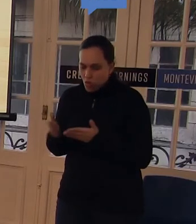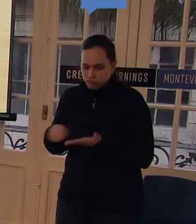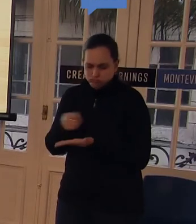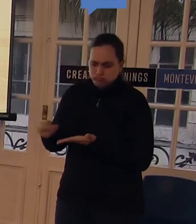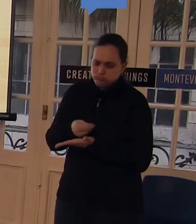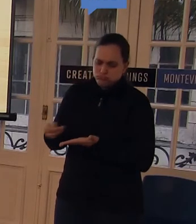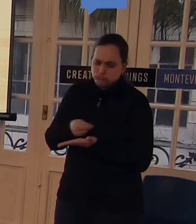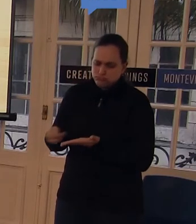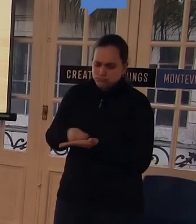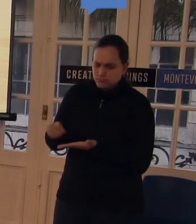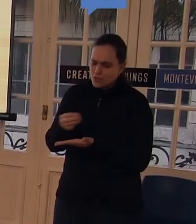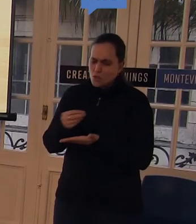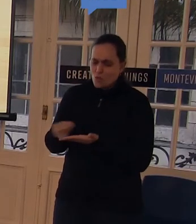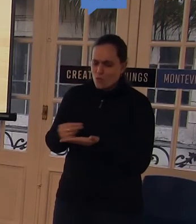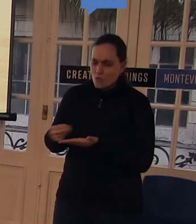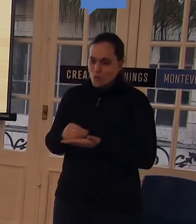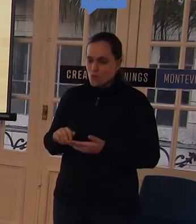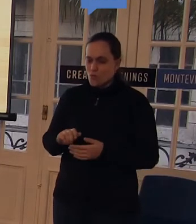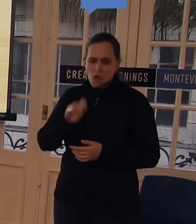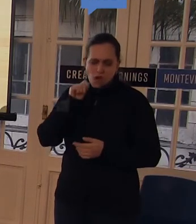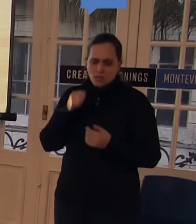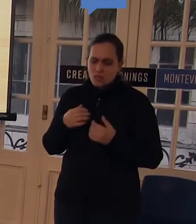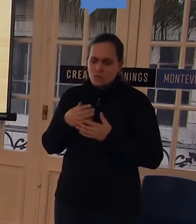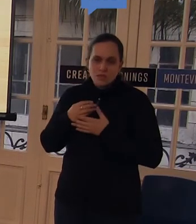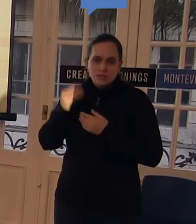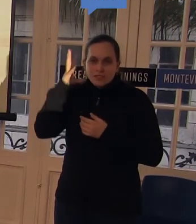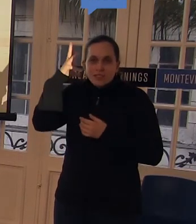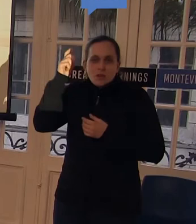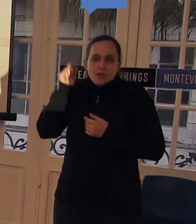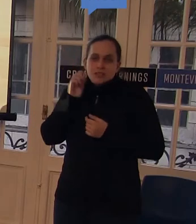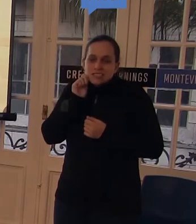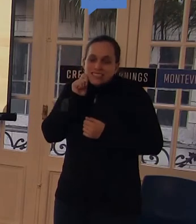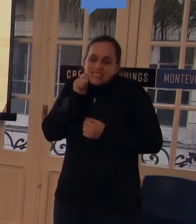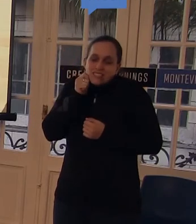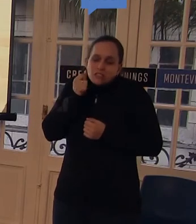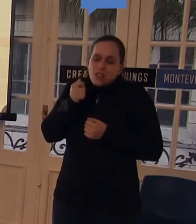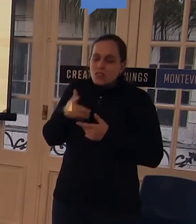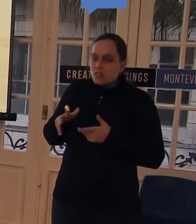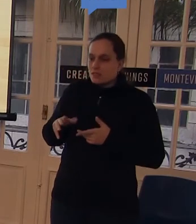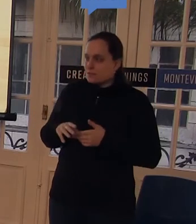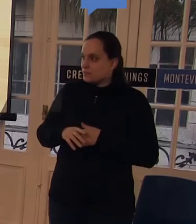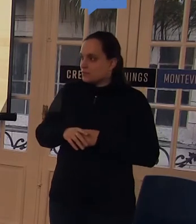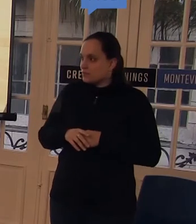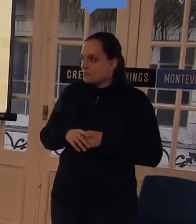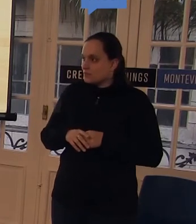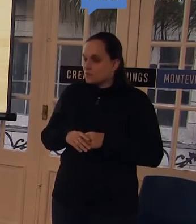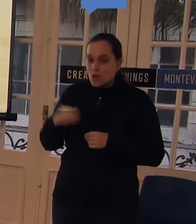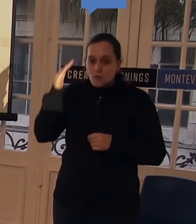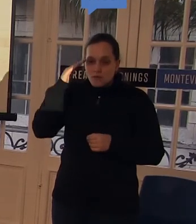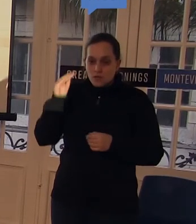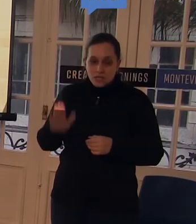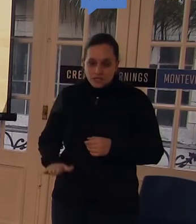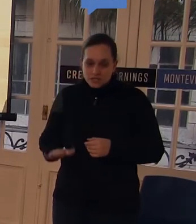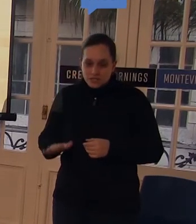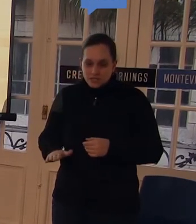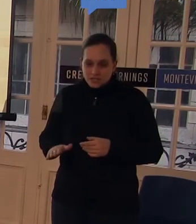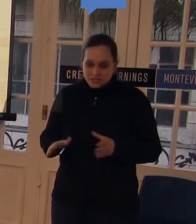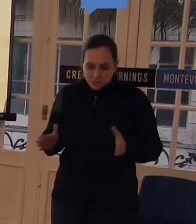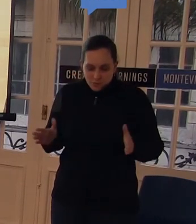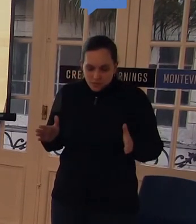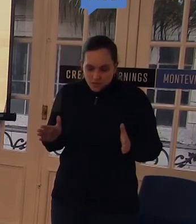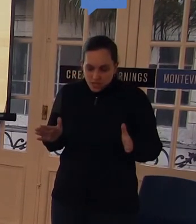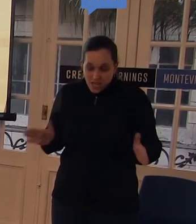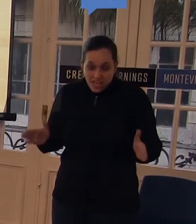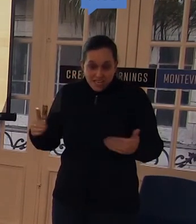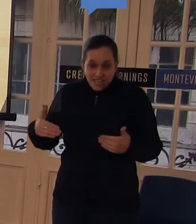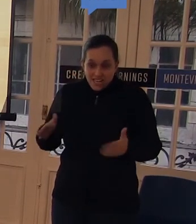También, o sea, otra cosa que guardo es... Mi único tesoro de la infancia que tengo hasta el día de hoy es mi caja de